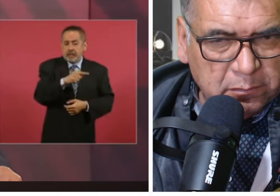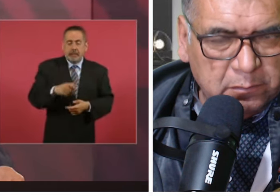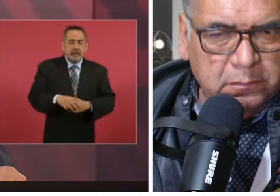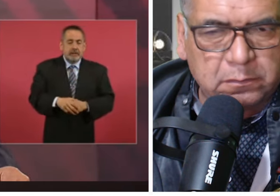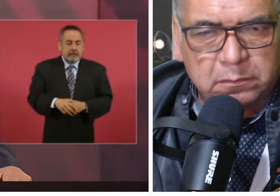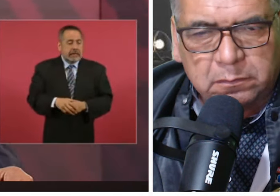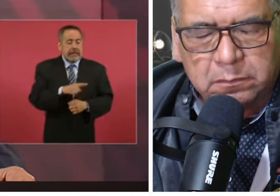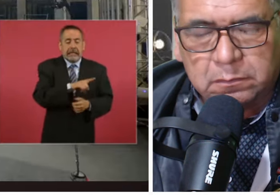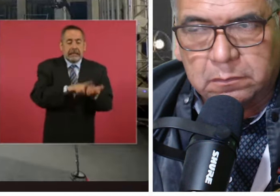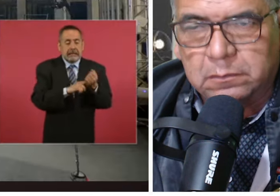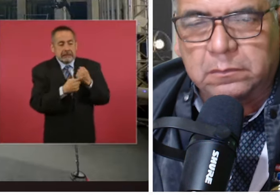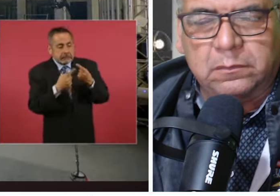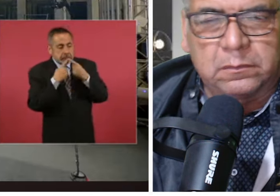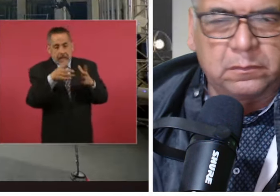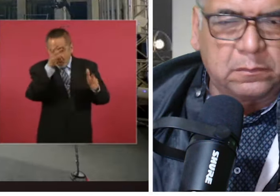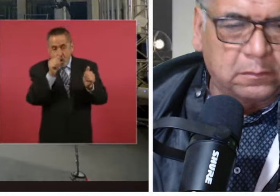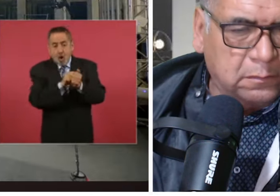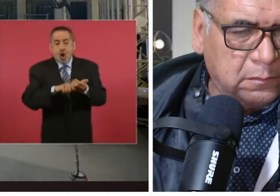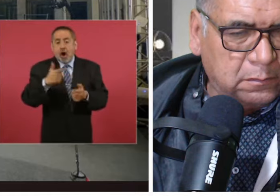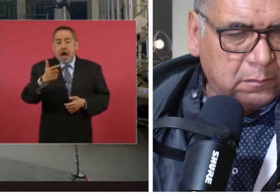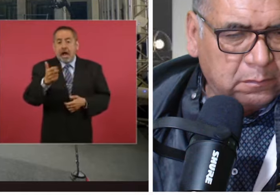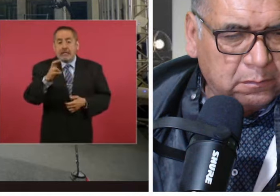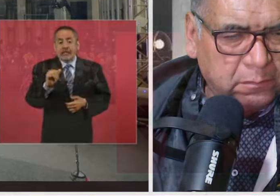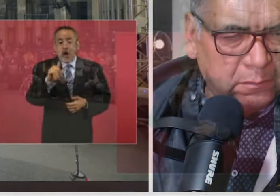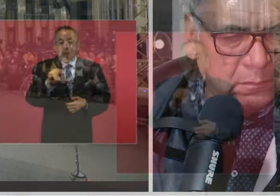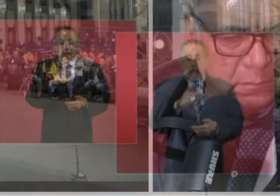puesto de acuerdo con García Luna.